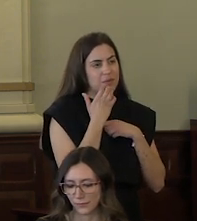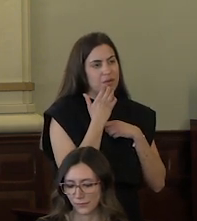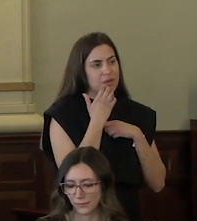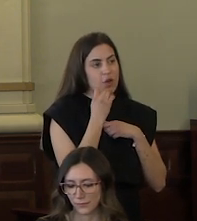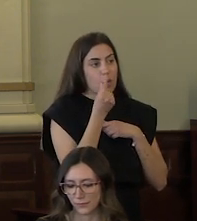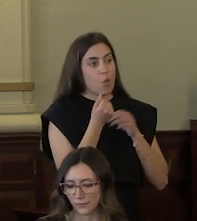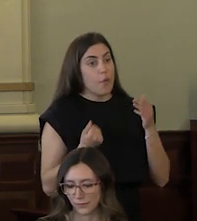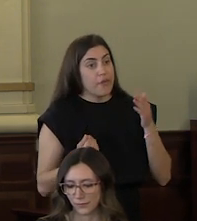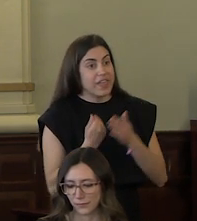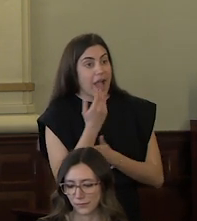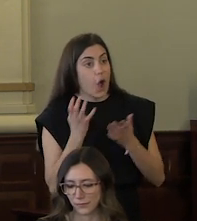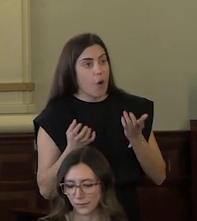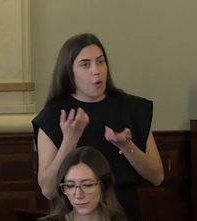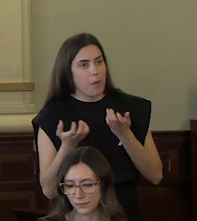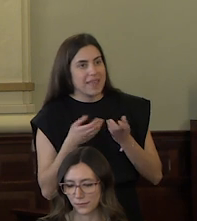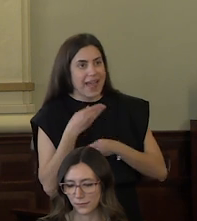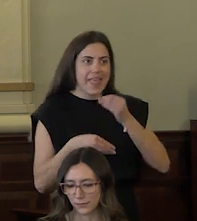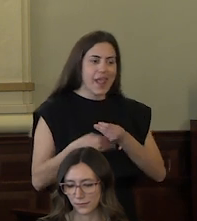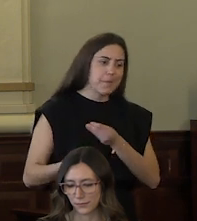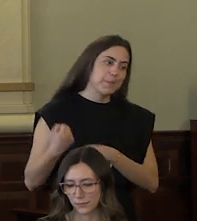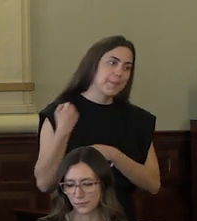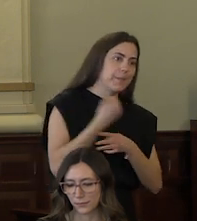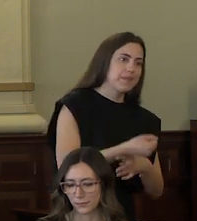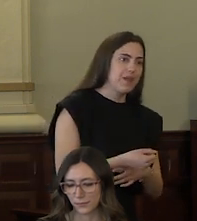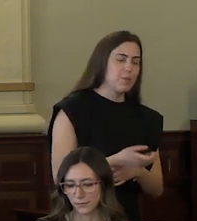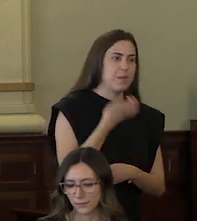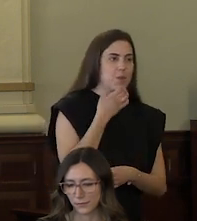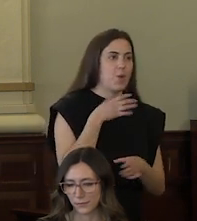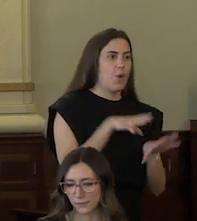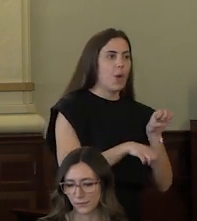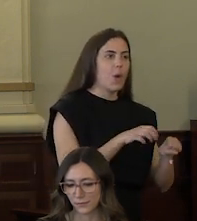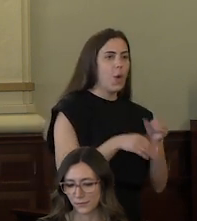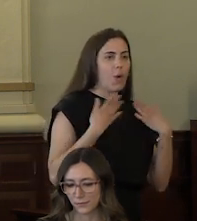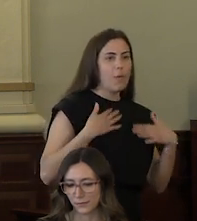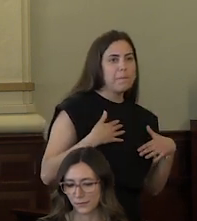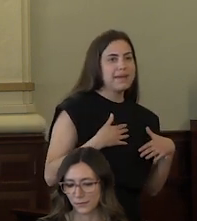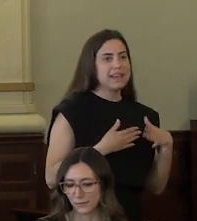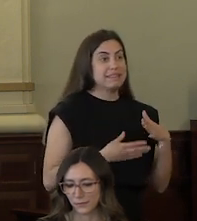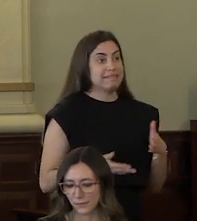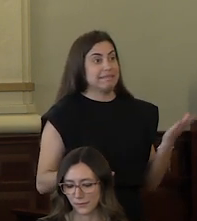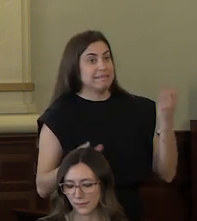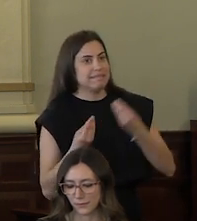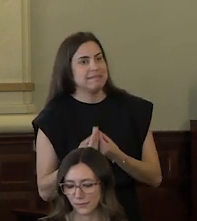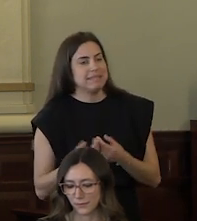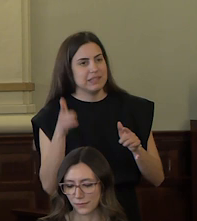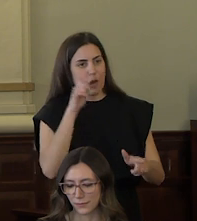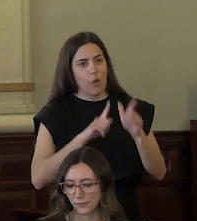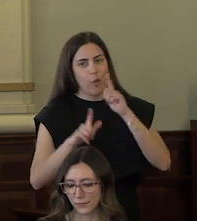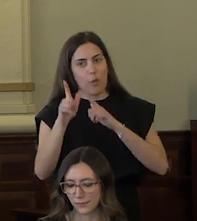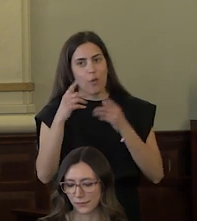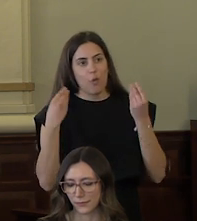día la comida, me ayudarán a ir de compras, me iré con ella de compras. viajaremos juntos,